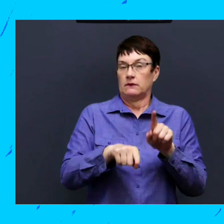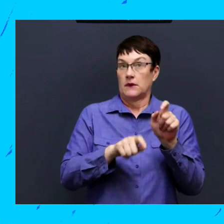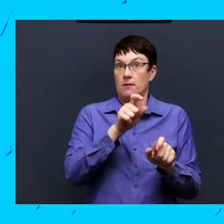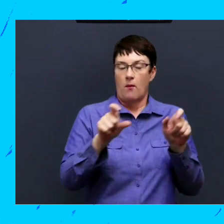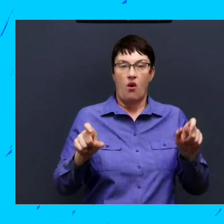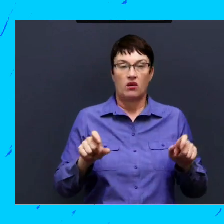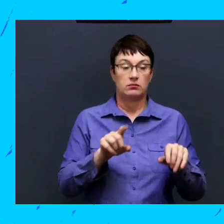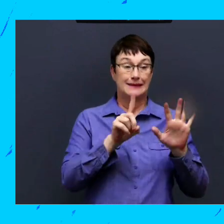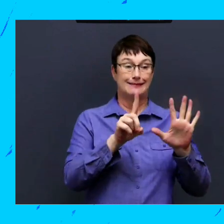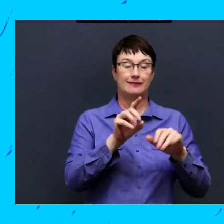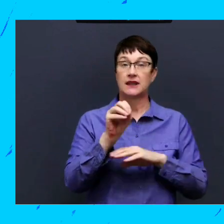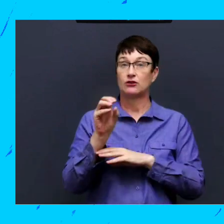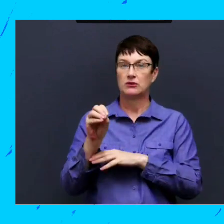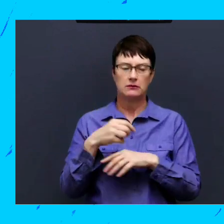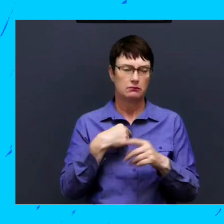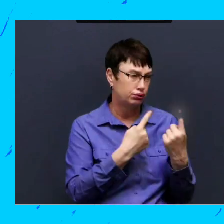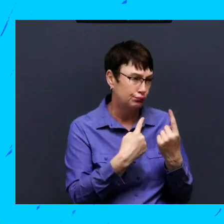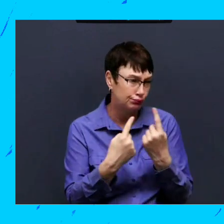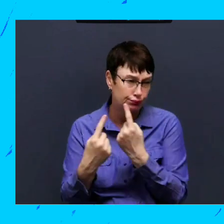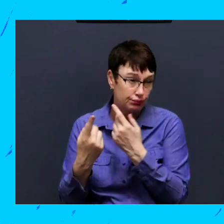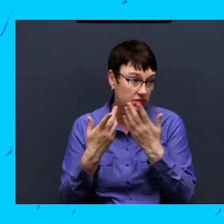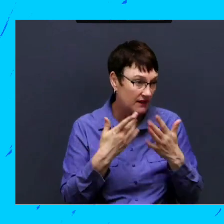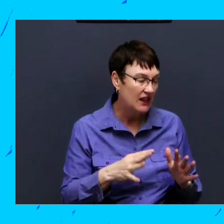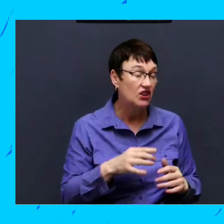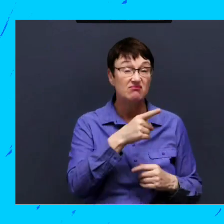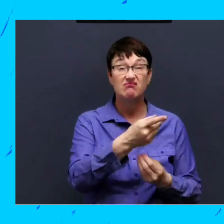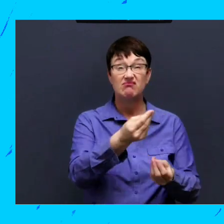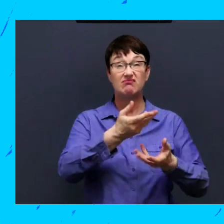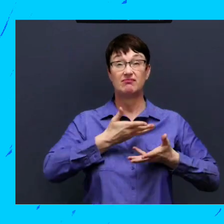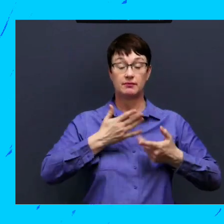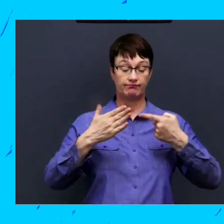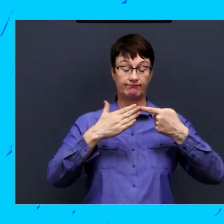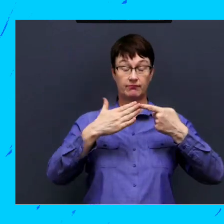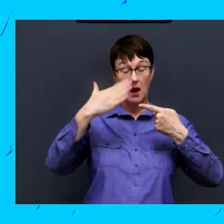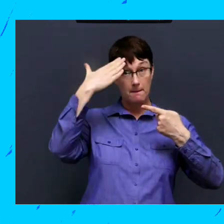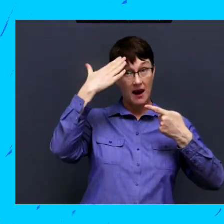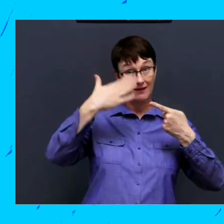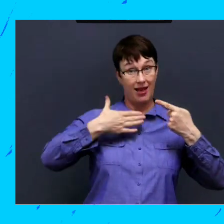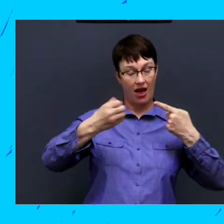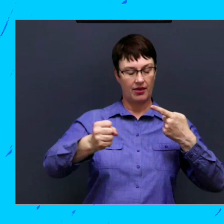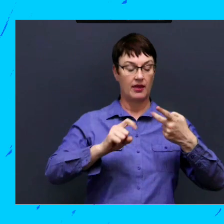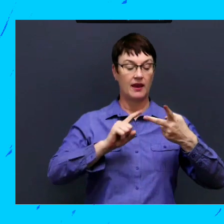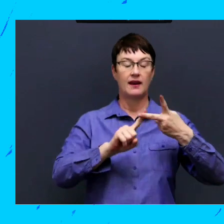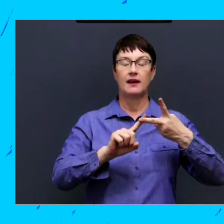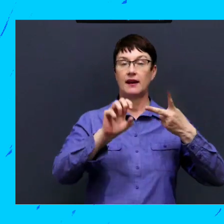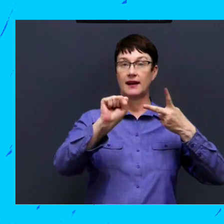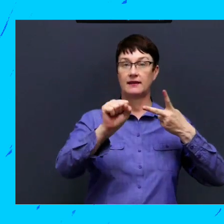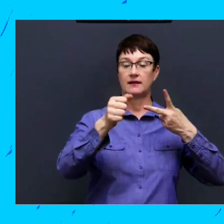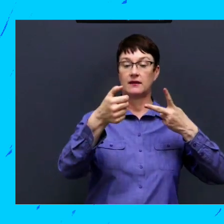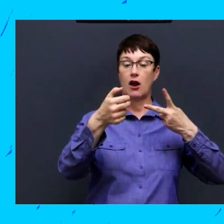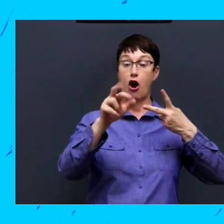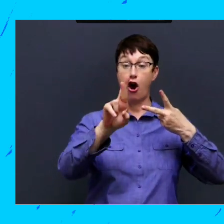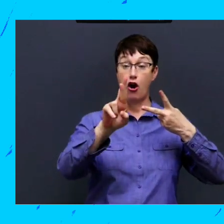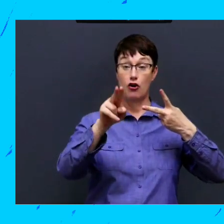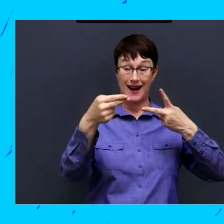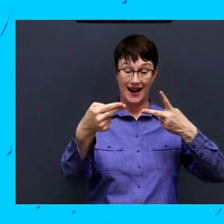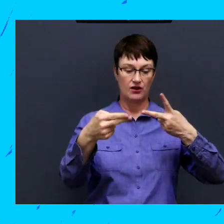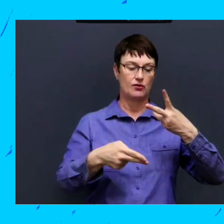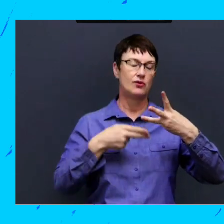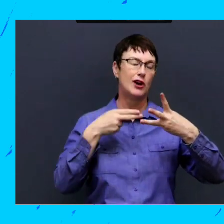y jóvenes han identificado la salud mental y acceso a la